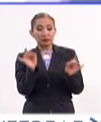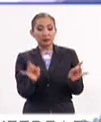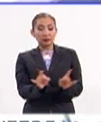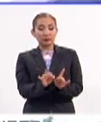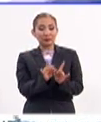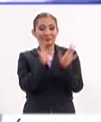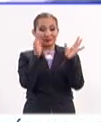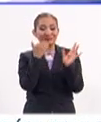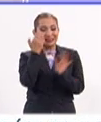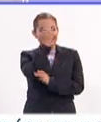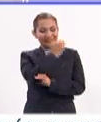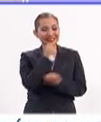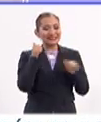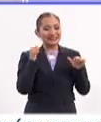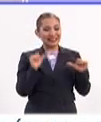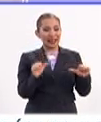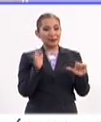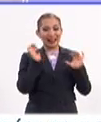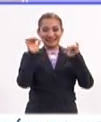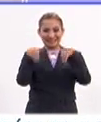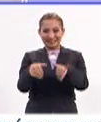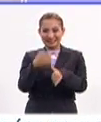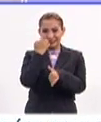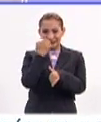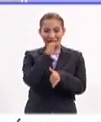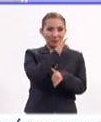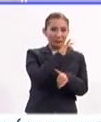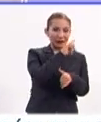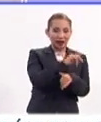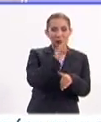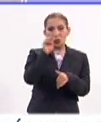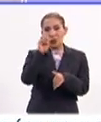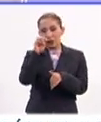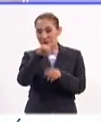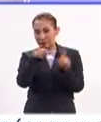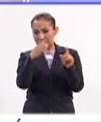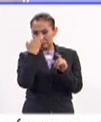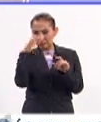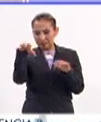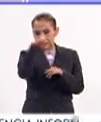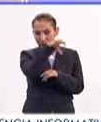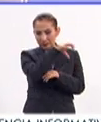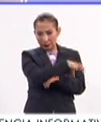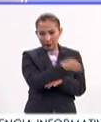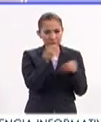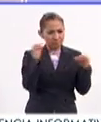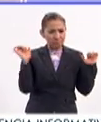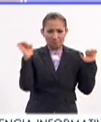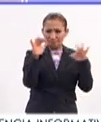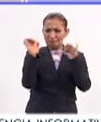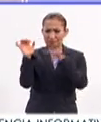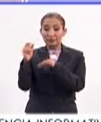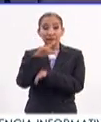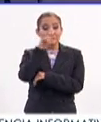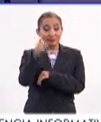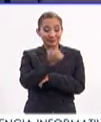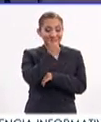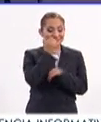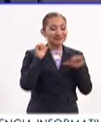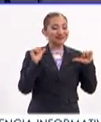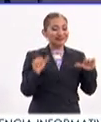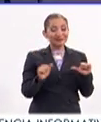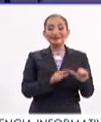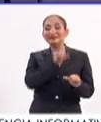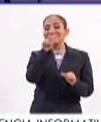repente pasan el examen de admisión, ya sea al Poli, a la UNAM o a otras de esas grandes instituciones donde hay muchísima demanda, y después estos mismos